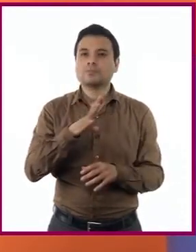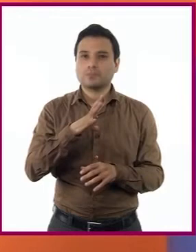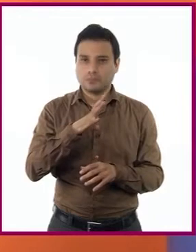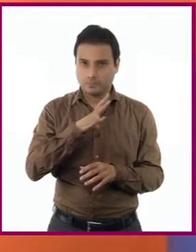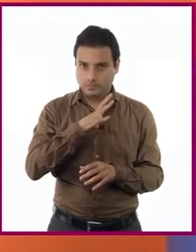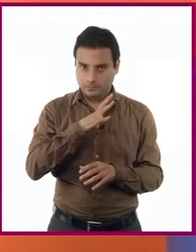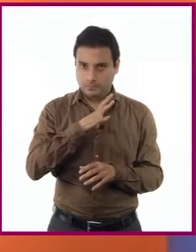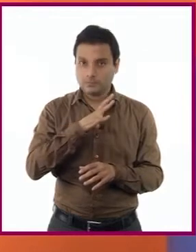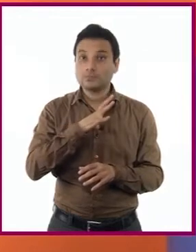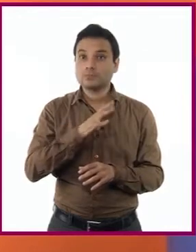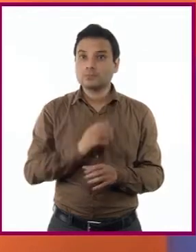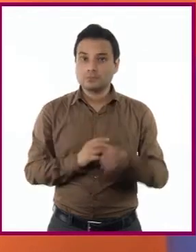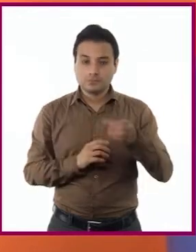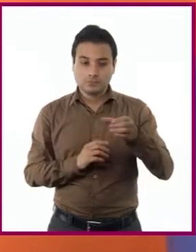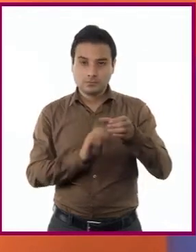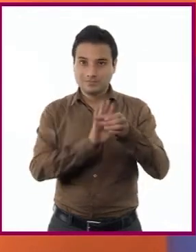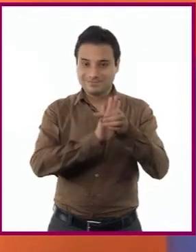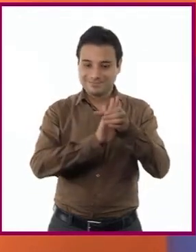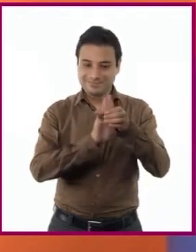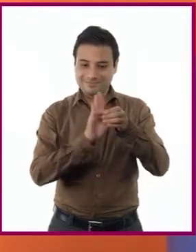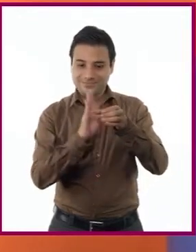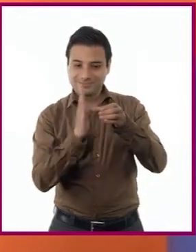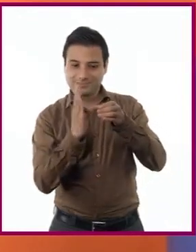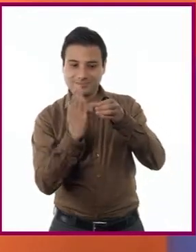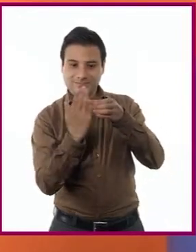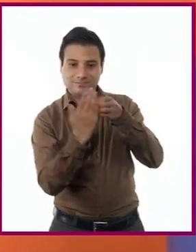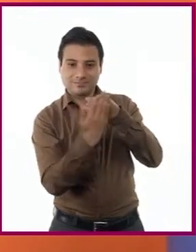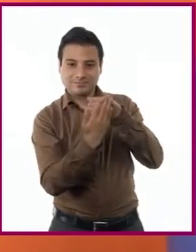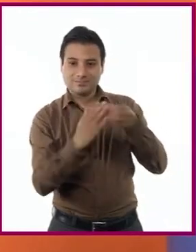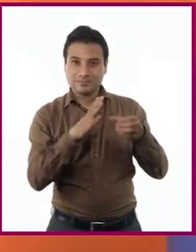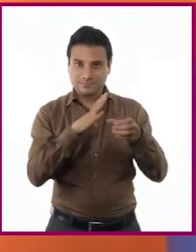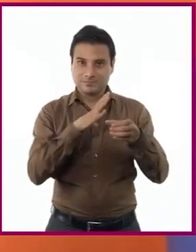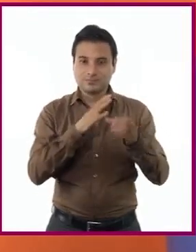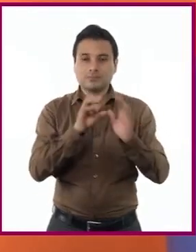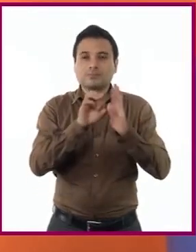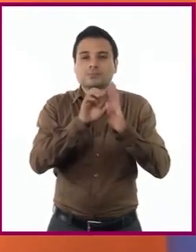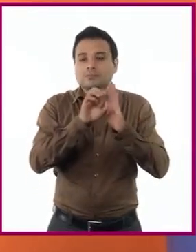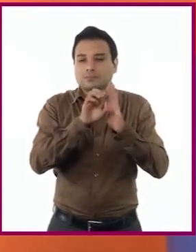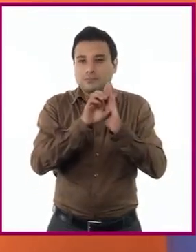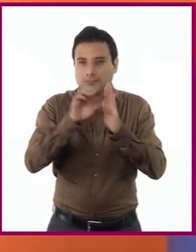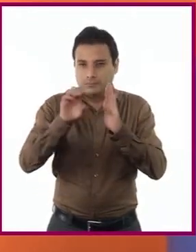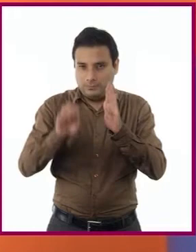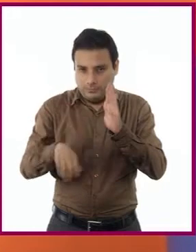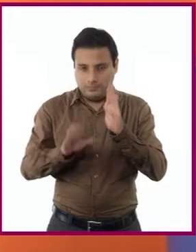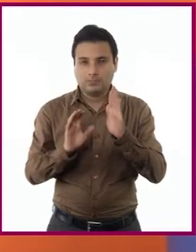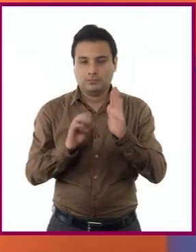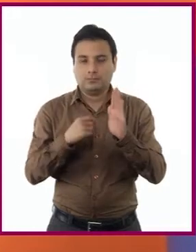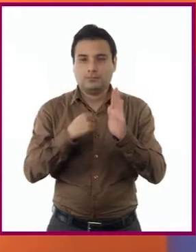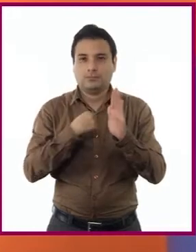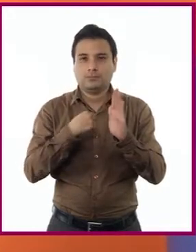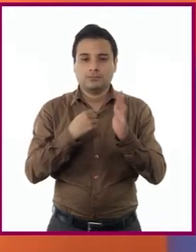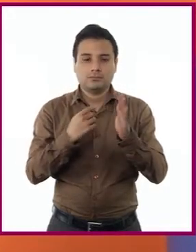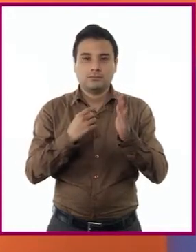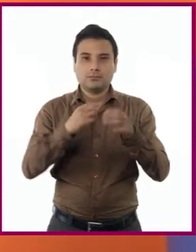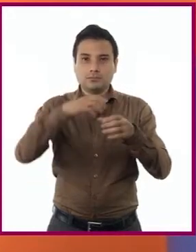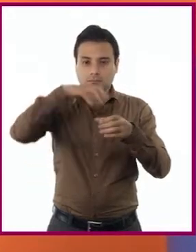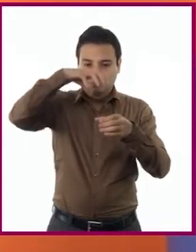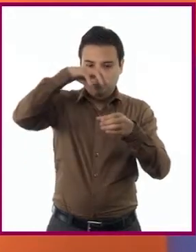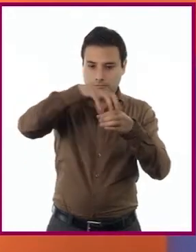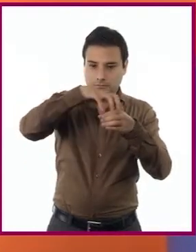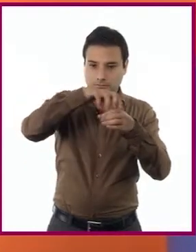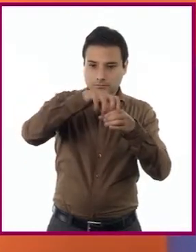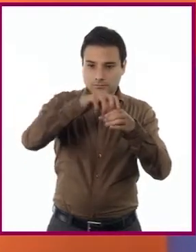definida por la hoja si se colocarán tapas al tubo serían dos círculos iguales y